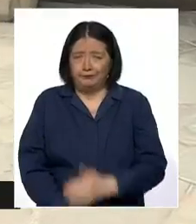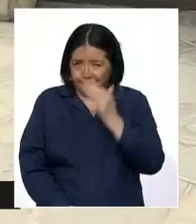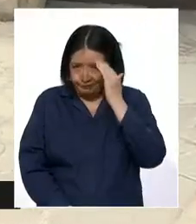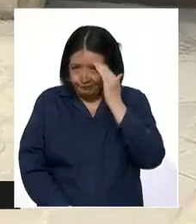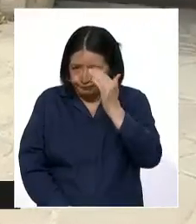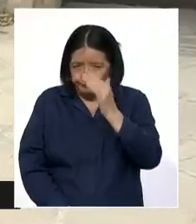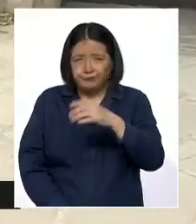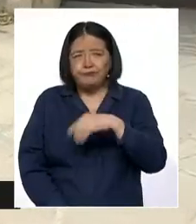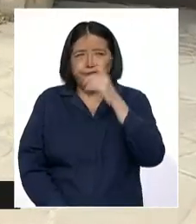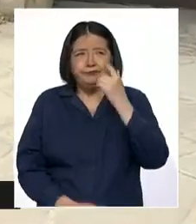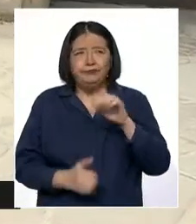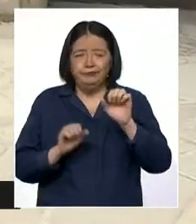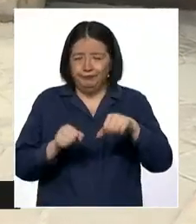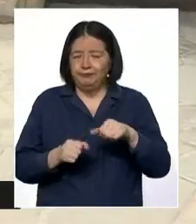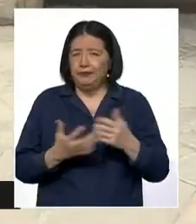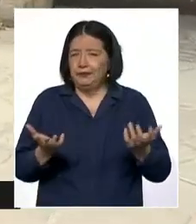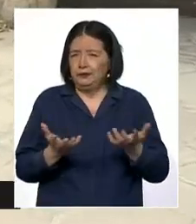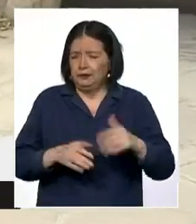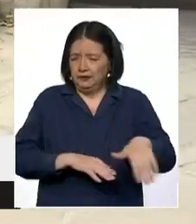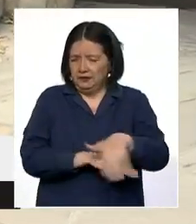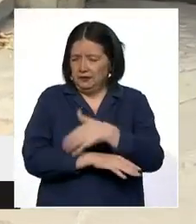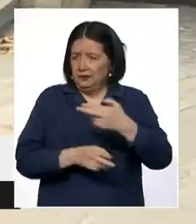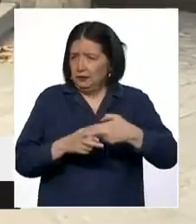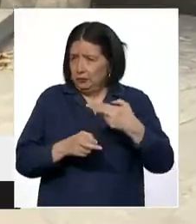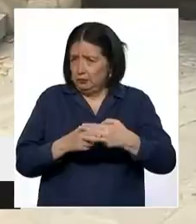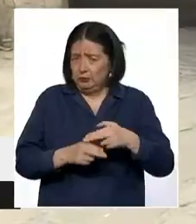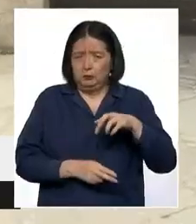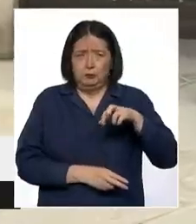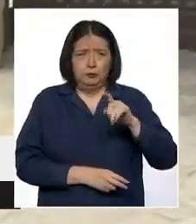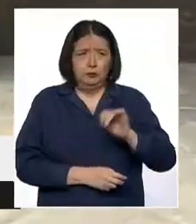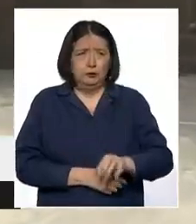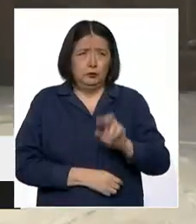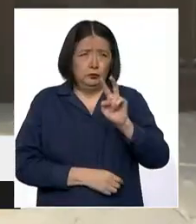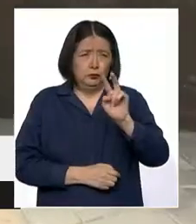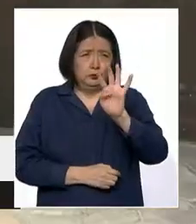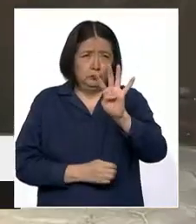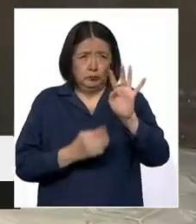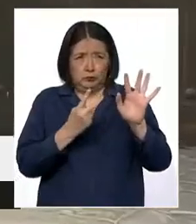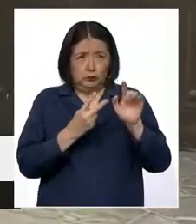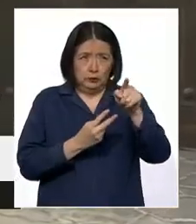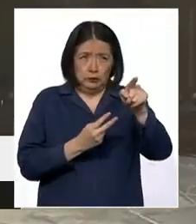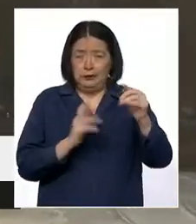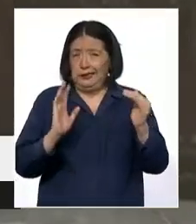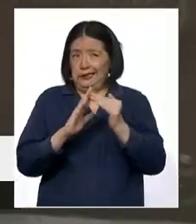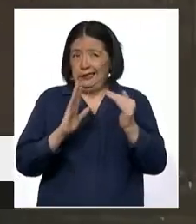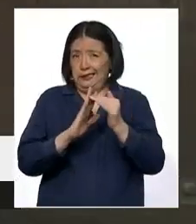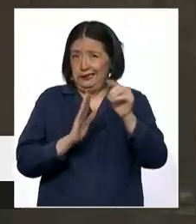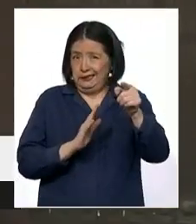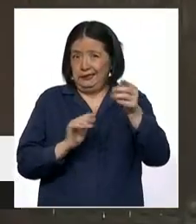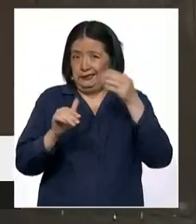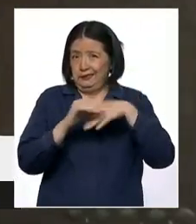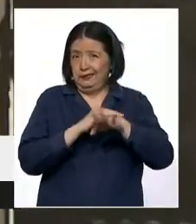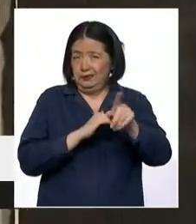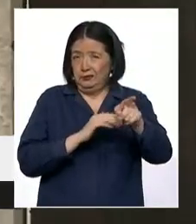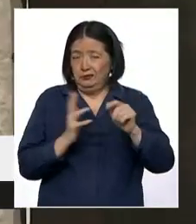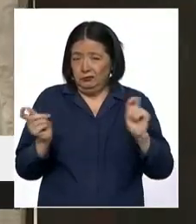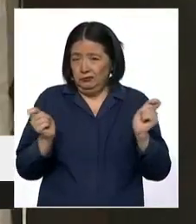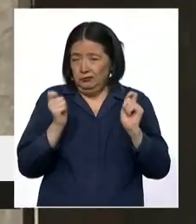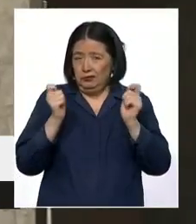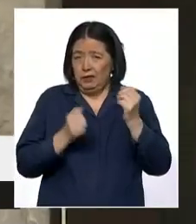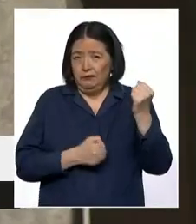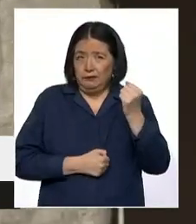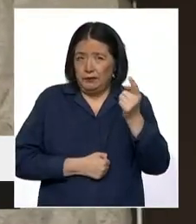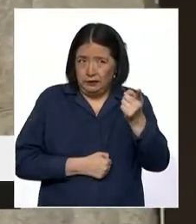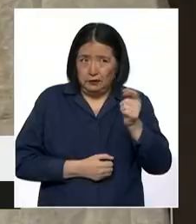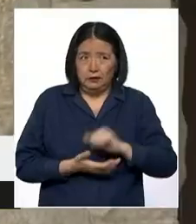Lorena, ¿cómo estás? Buenas tardes. Así es, estamos en la calle Punta Arenas 247, donde está ubicada la propiedad donde se desarrolló esta fiesta